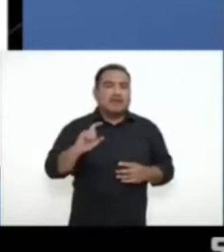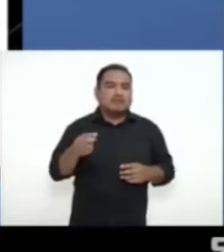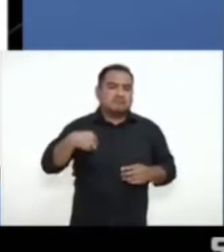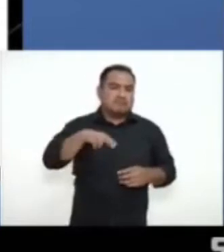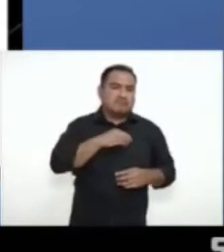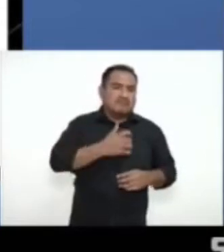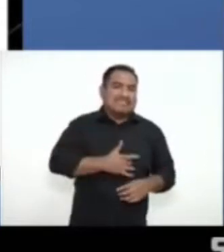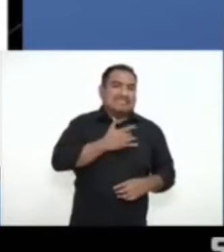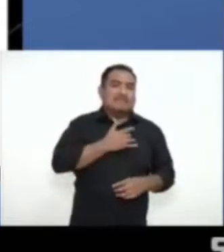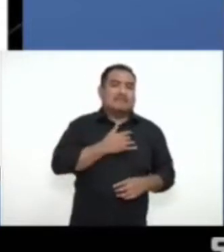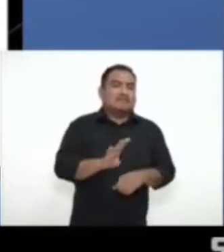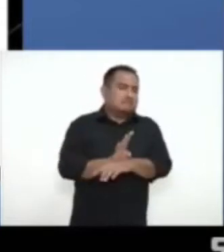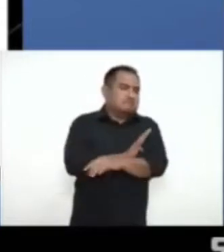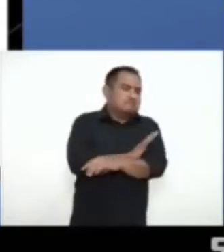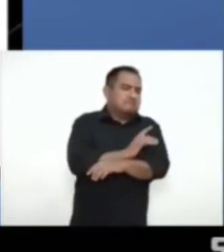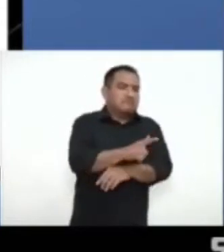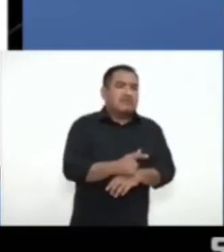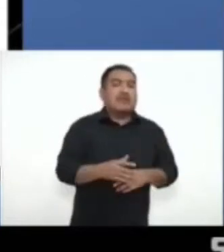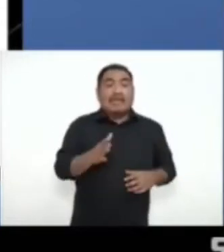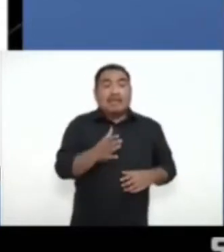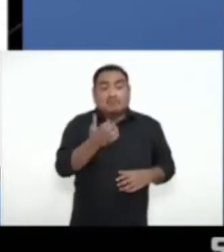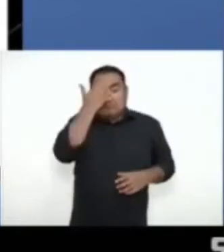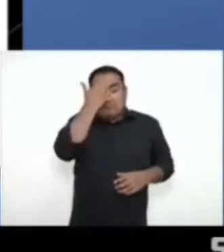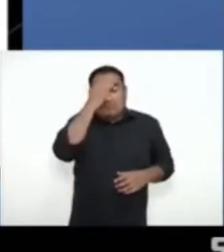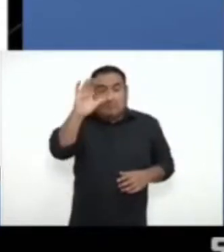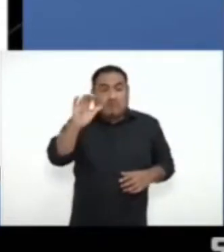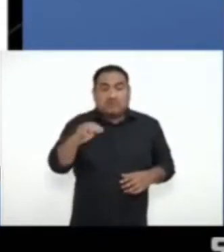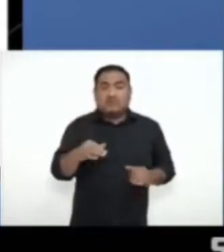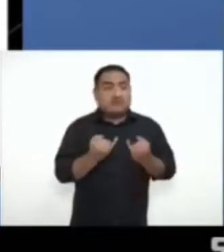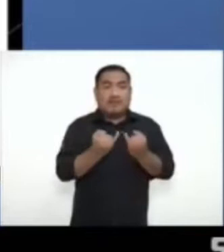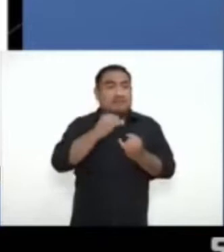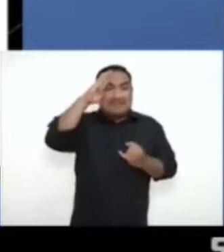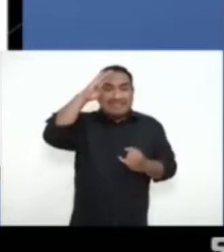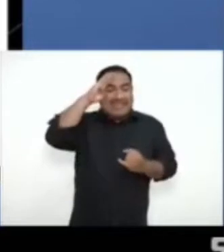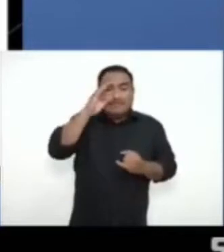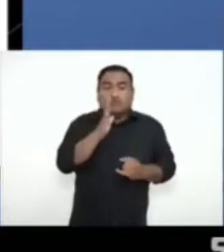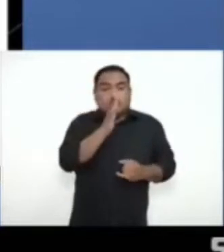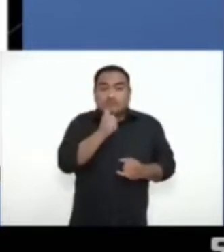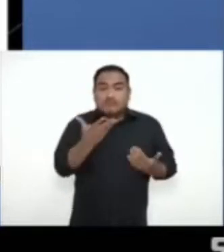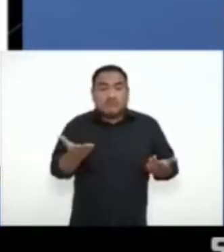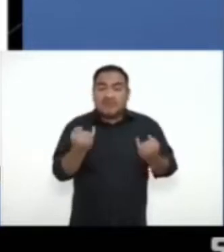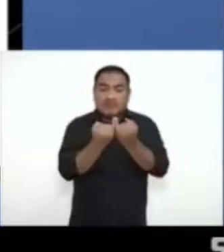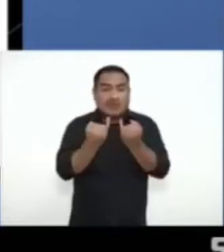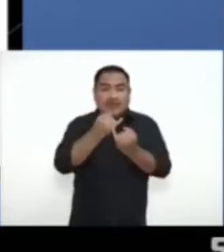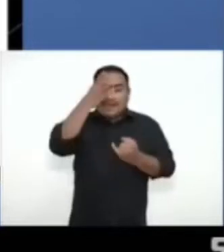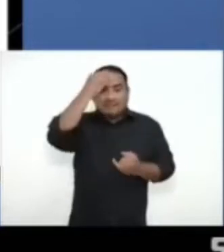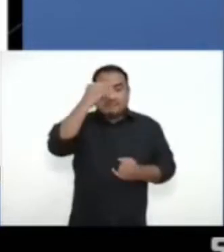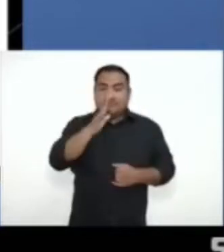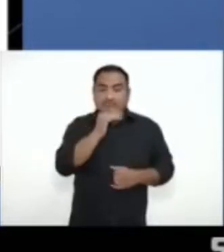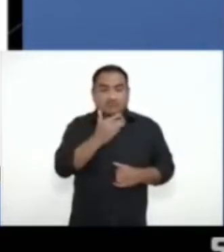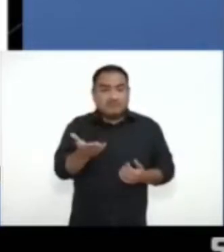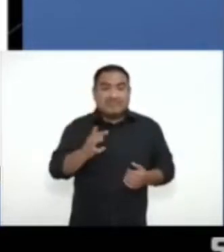que no podemos gestionar, no podemos pensar, no podemos aprender, no podemos